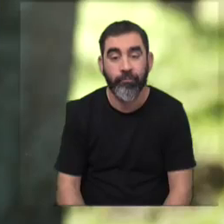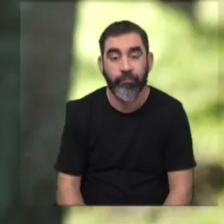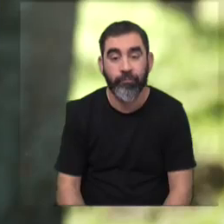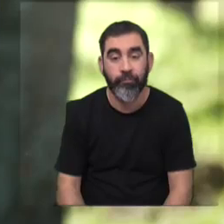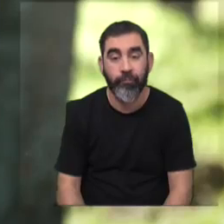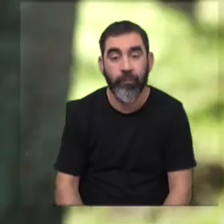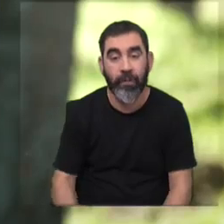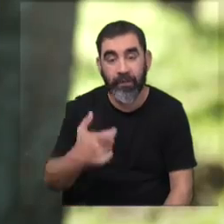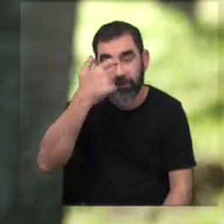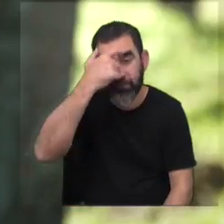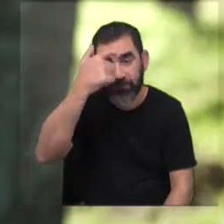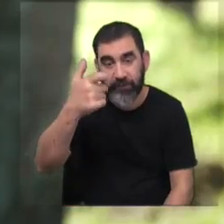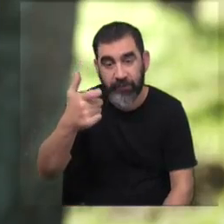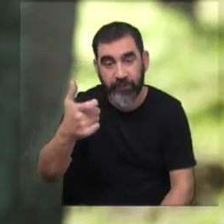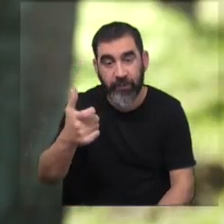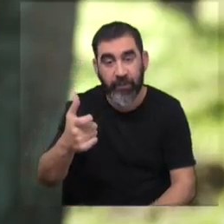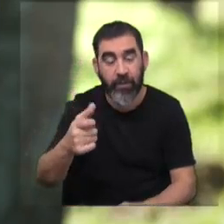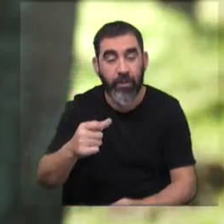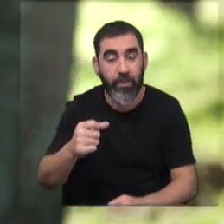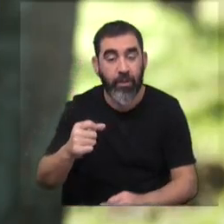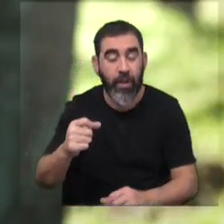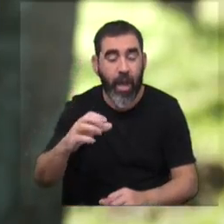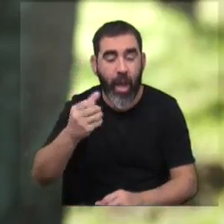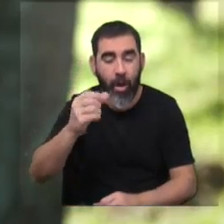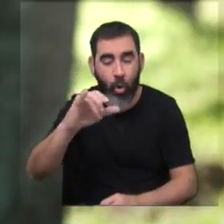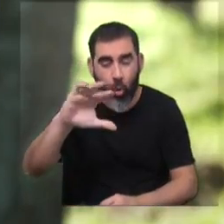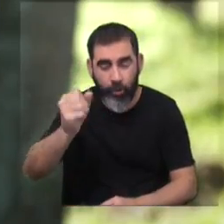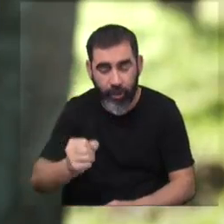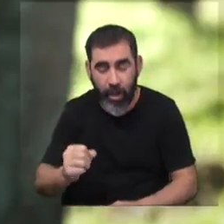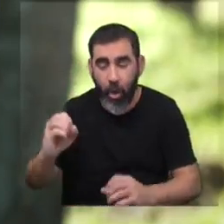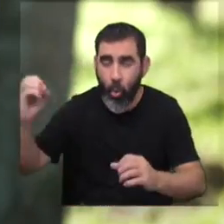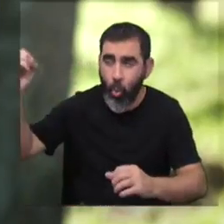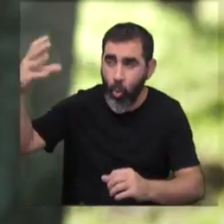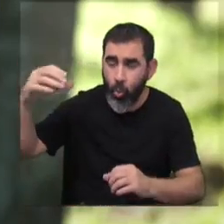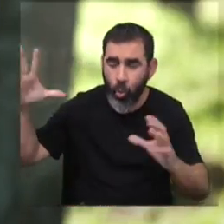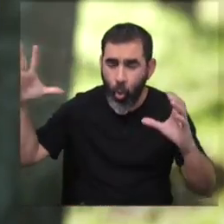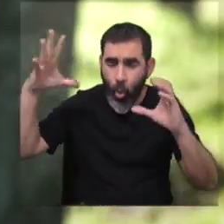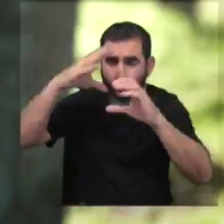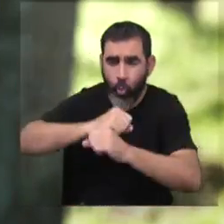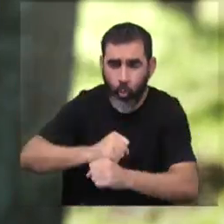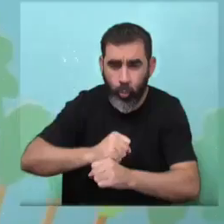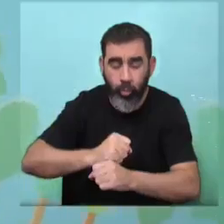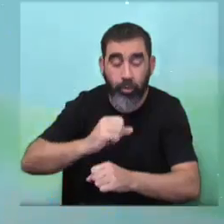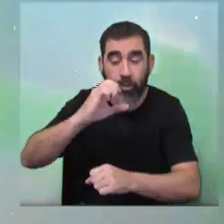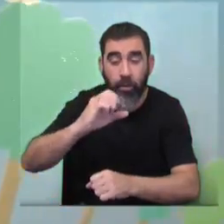En ciencia hablamos de búhos, de alondras, de luz, de oscuridad, cuando hablamos de